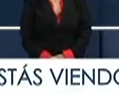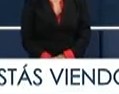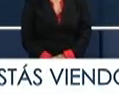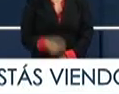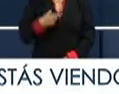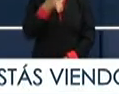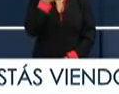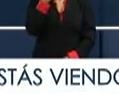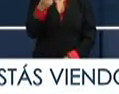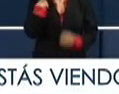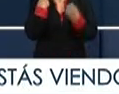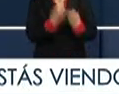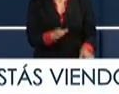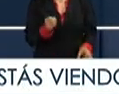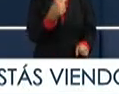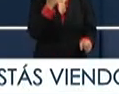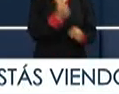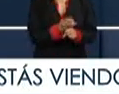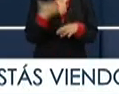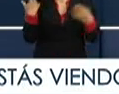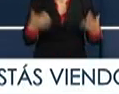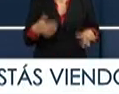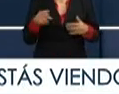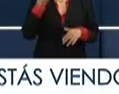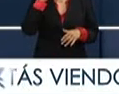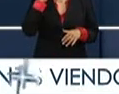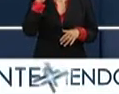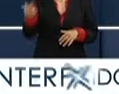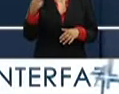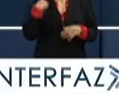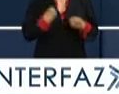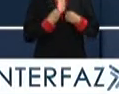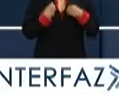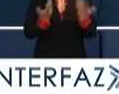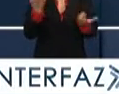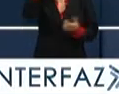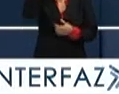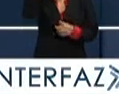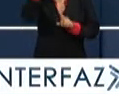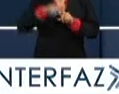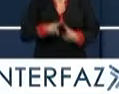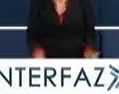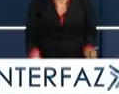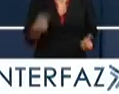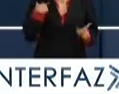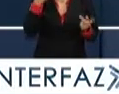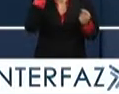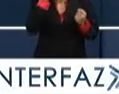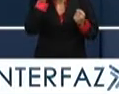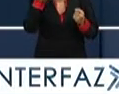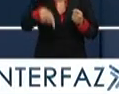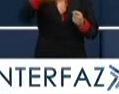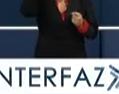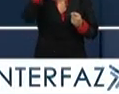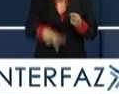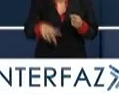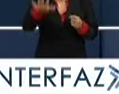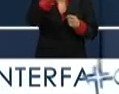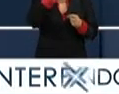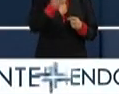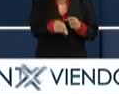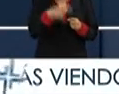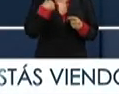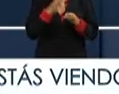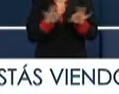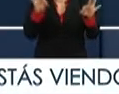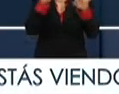Pues yo diría que se están perdiendo la oportunidad de su vida. Es una experiencia diferente. A pesar de que sea aquí en nuestro México, es